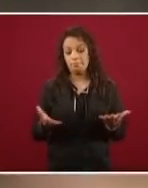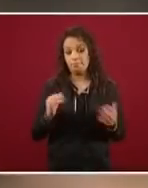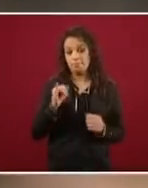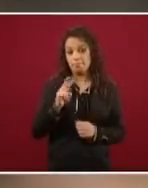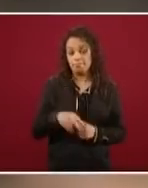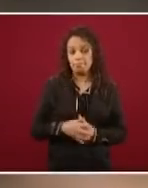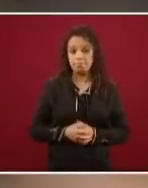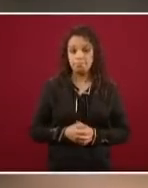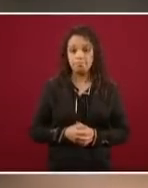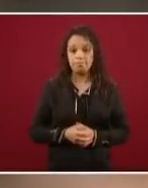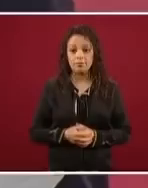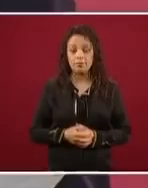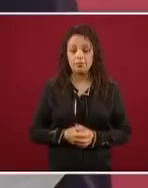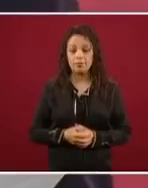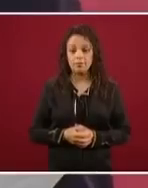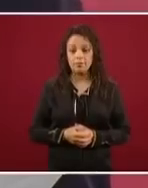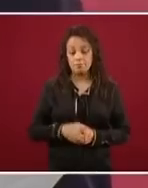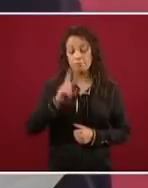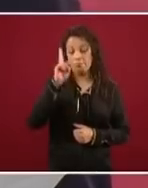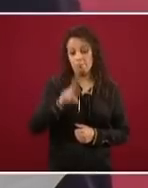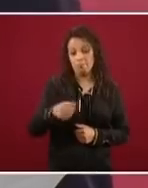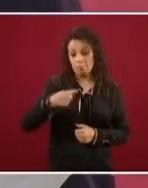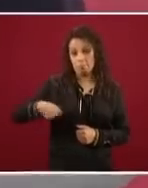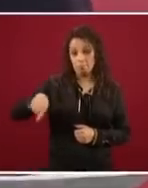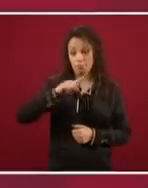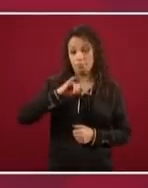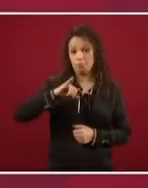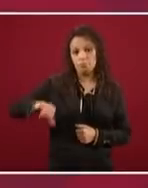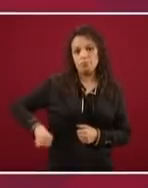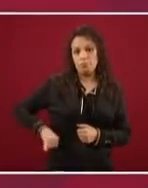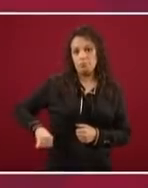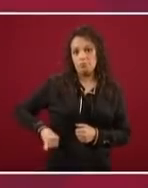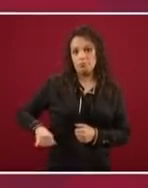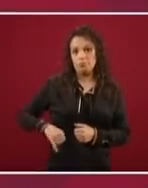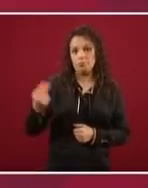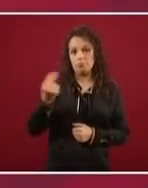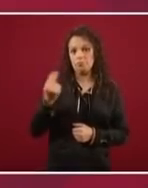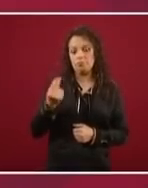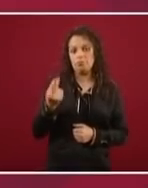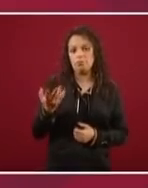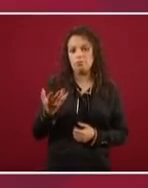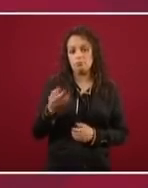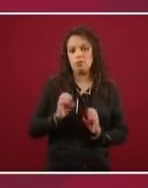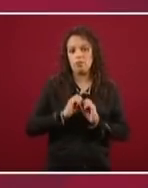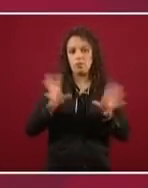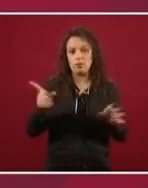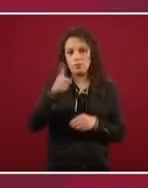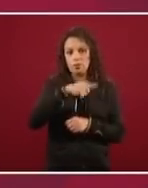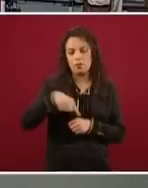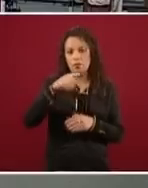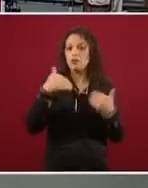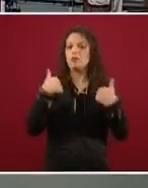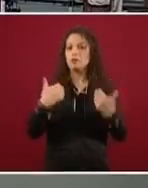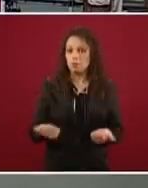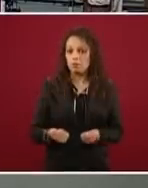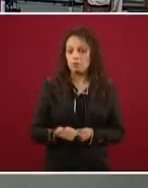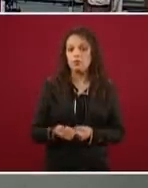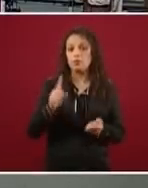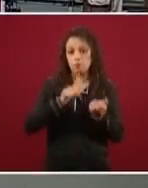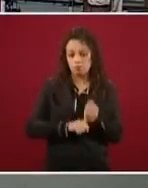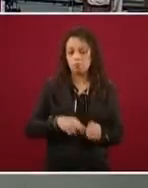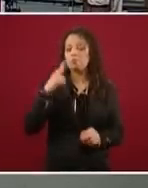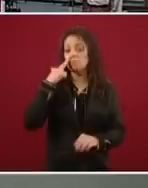creo que nos interesa mucho a aclararlo y es nuestra responsabilidad si